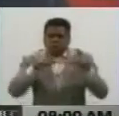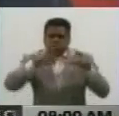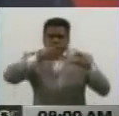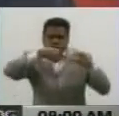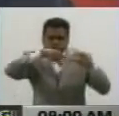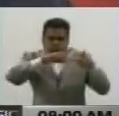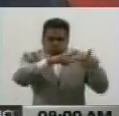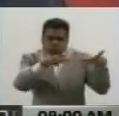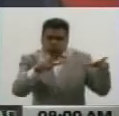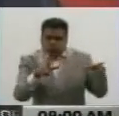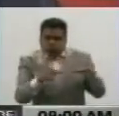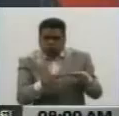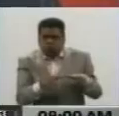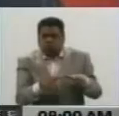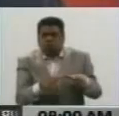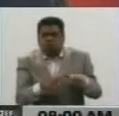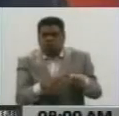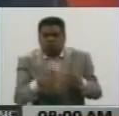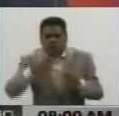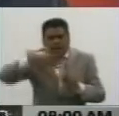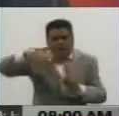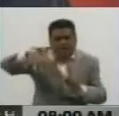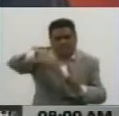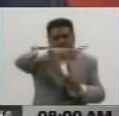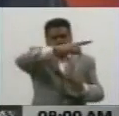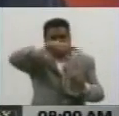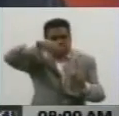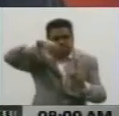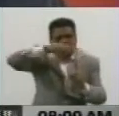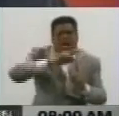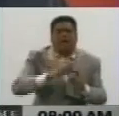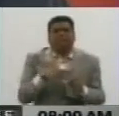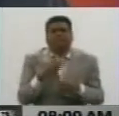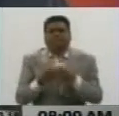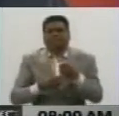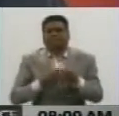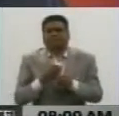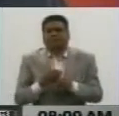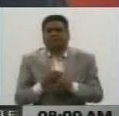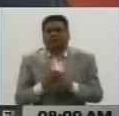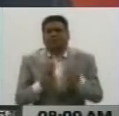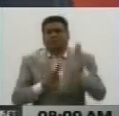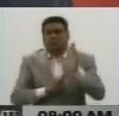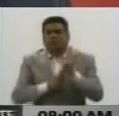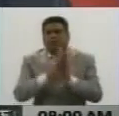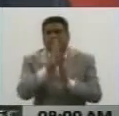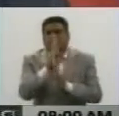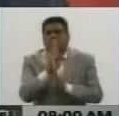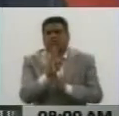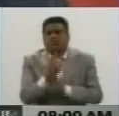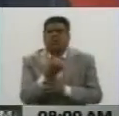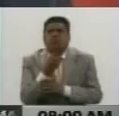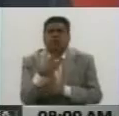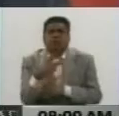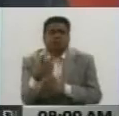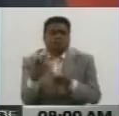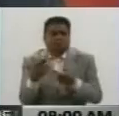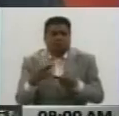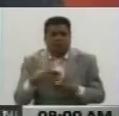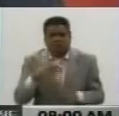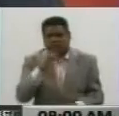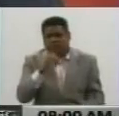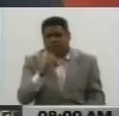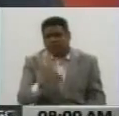Entonces, esa dirección de seguimiento y control del desarrollo minero ecológico también tiene la capacidad de poder recibir esta información. ¿Dónde